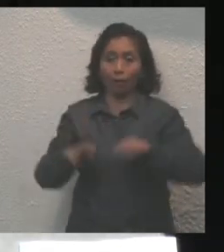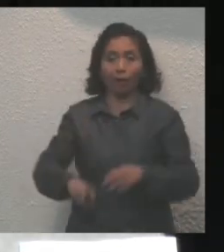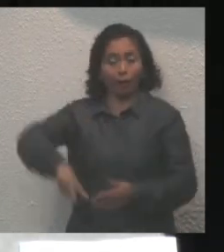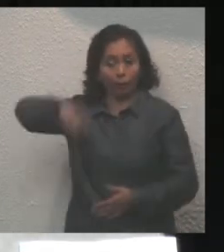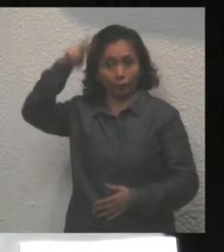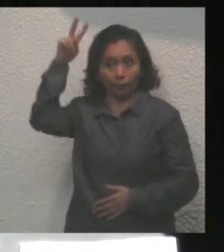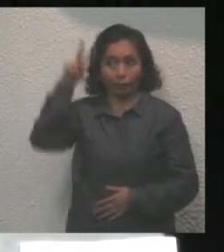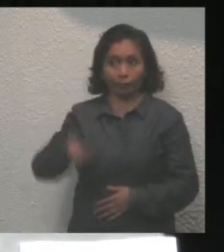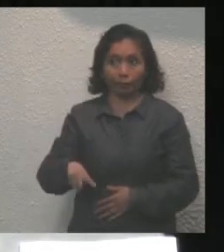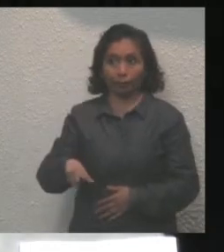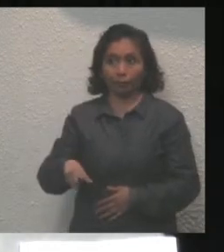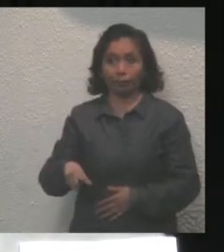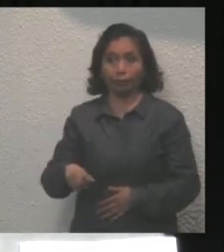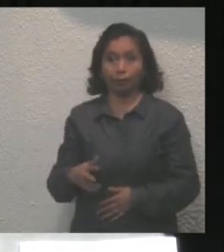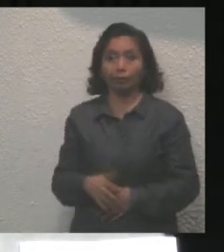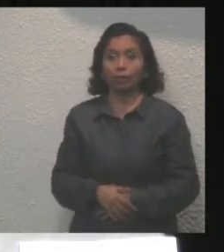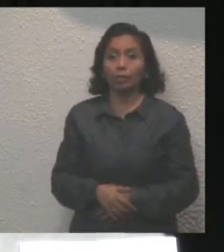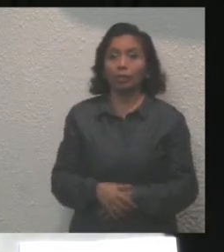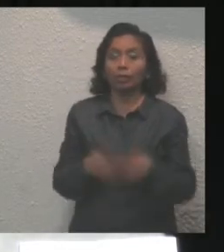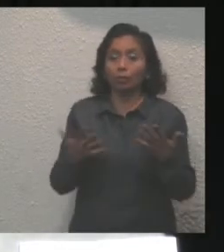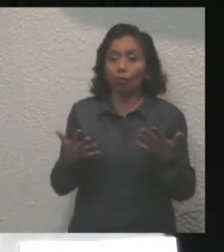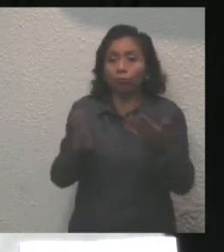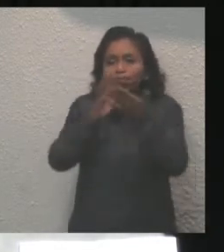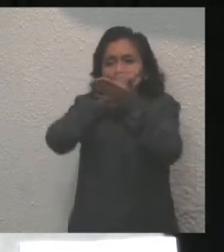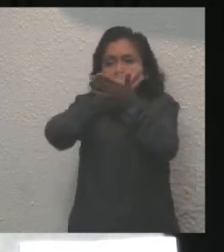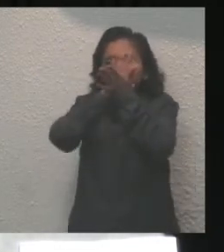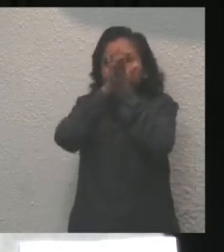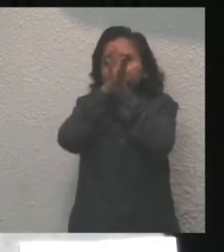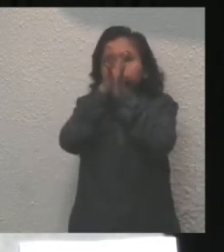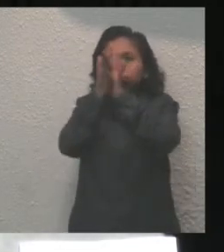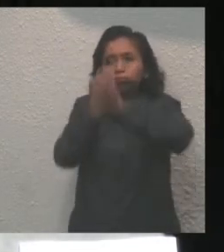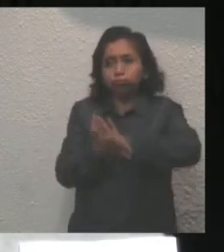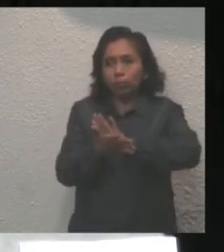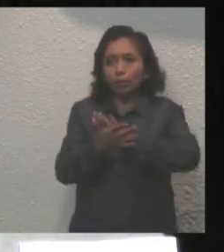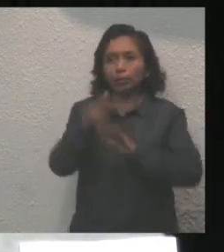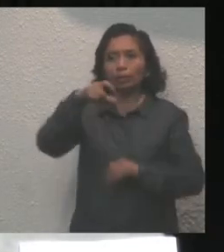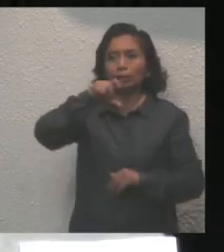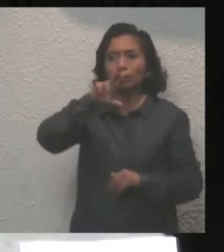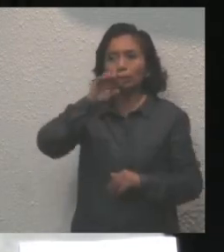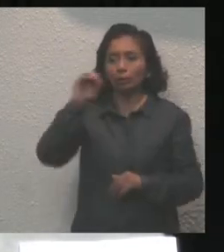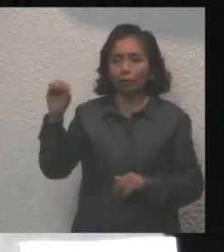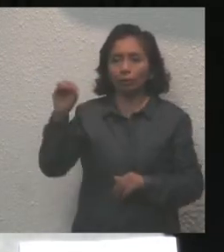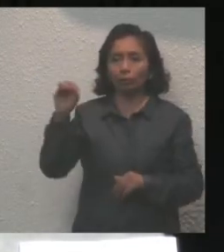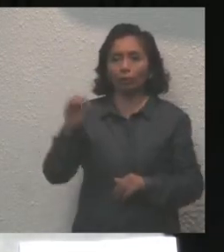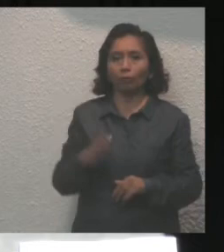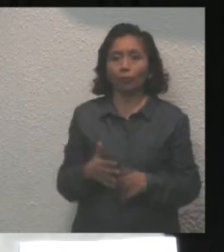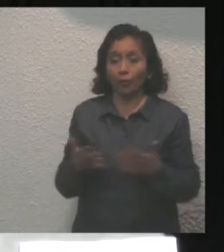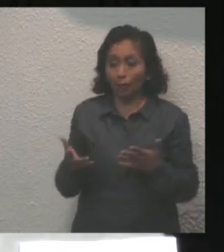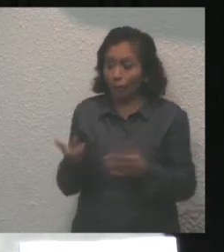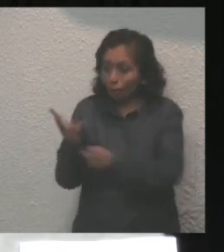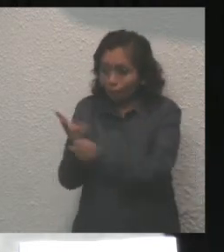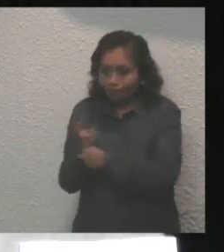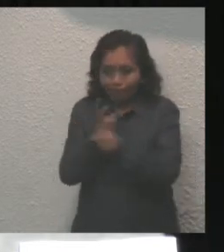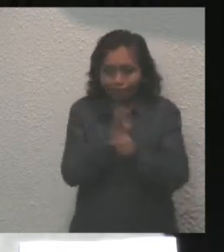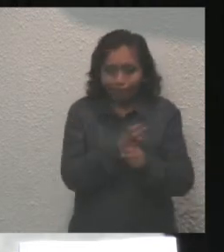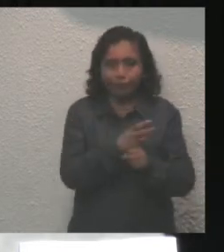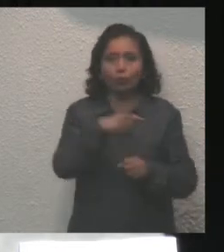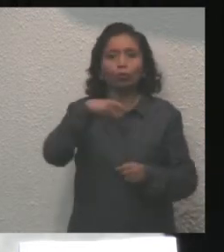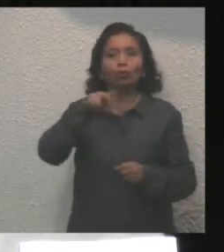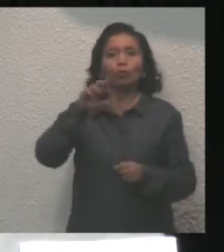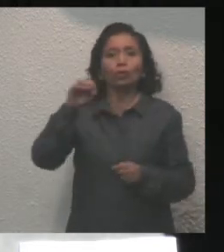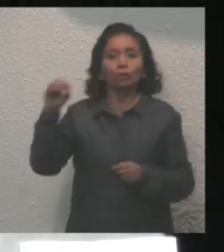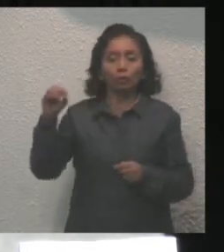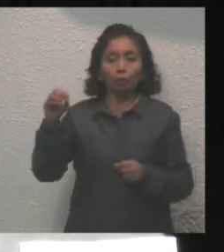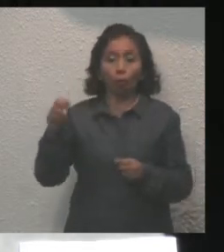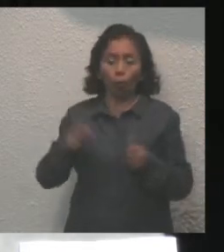realidad. El proceso de transformación de Quintana Roo, al que convocaron los quintanarroenses en